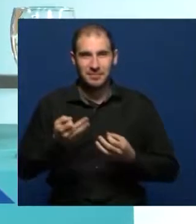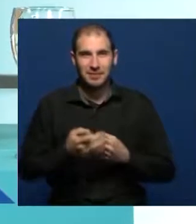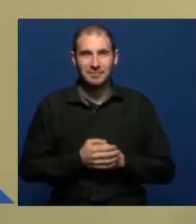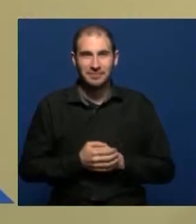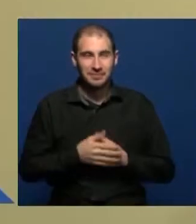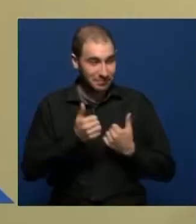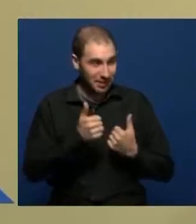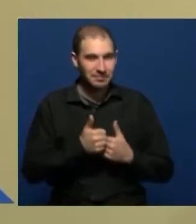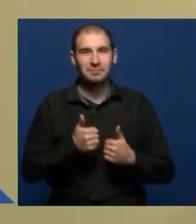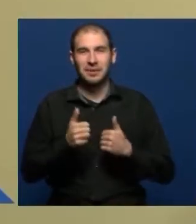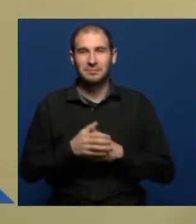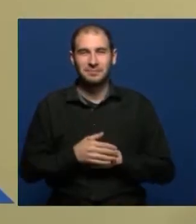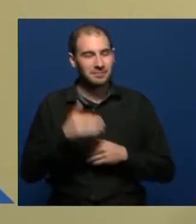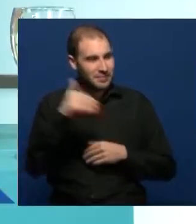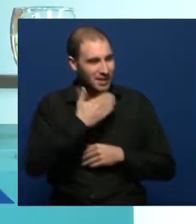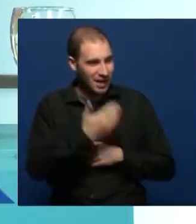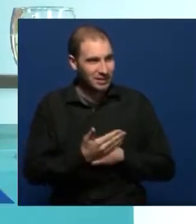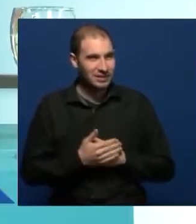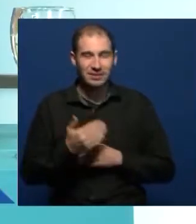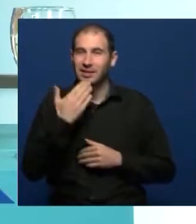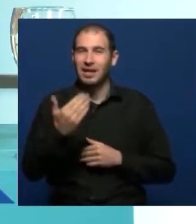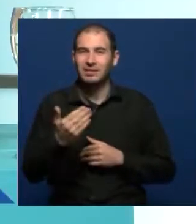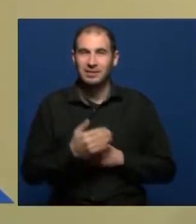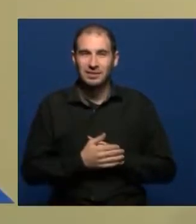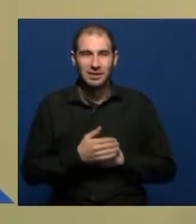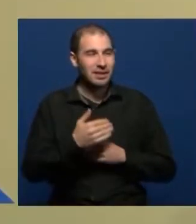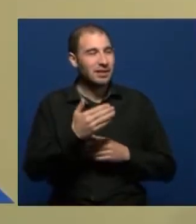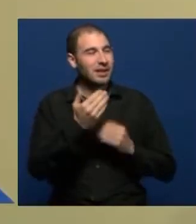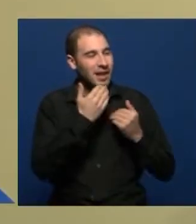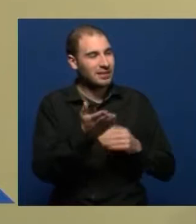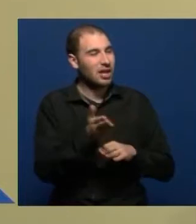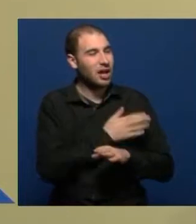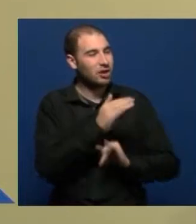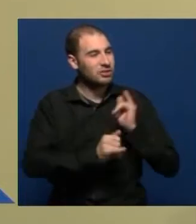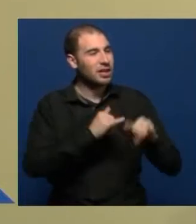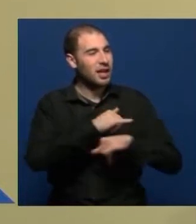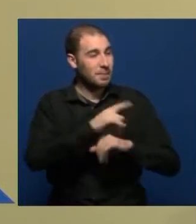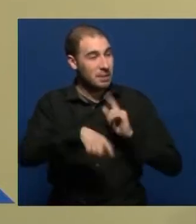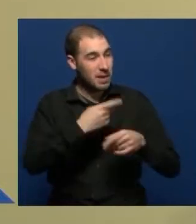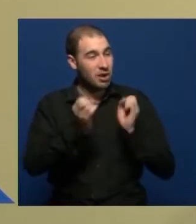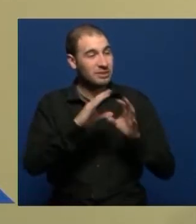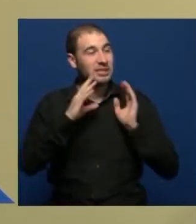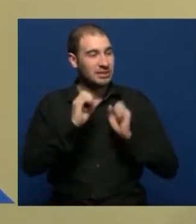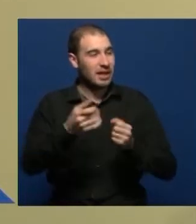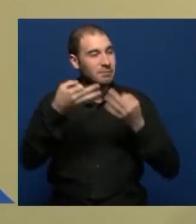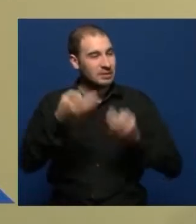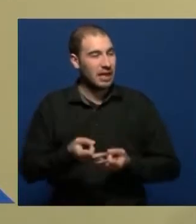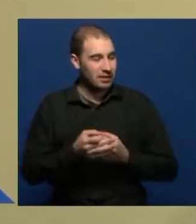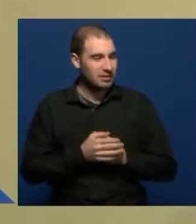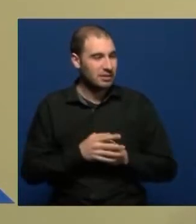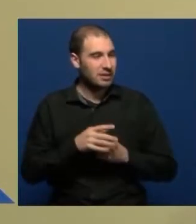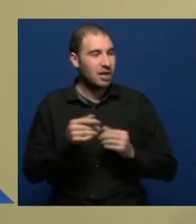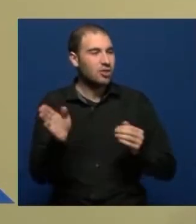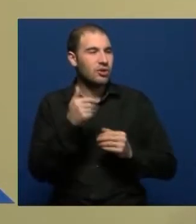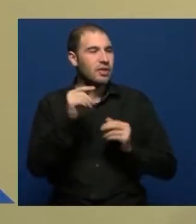muy bien. ¿Todo bien? Todo bien. Gracias por venir. Gracias a ustedes. Y gracias por anticiparme esta campaña que mañana lanza la Secretaría de Bienestar. Todo en el